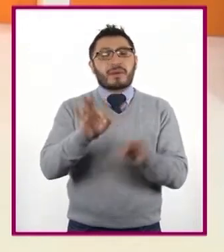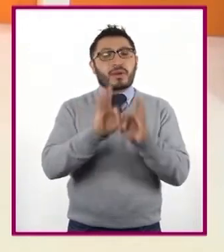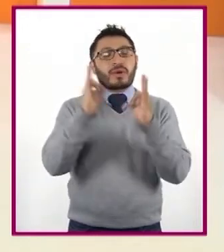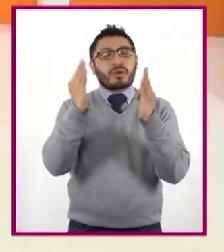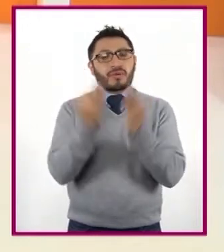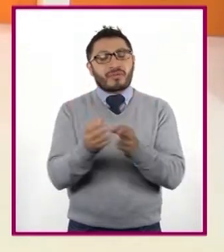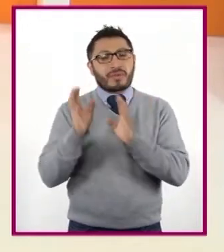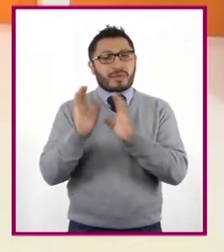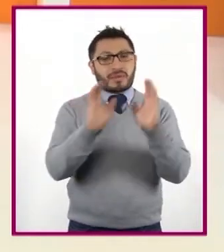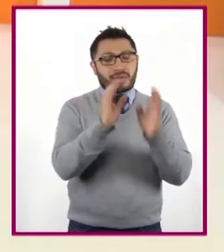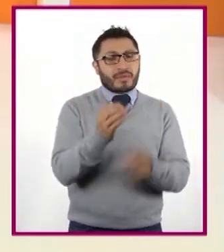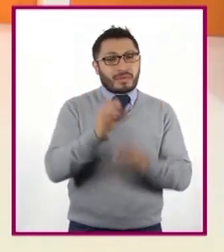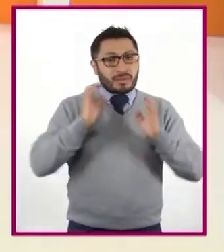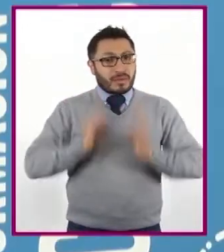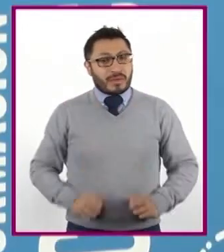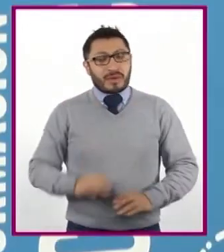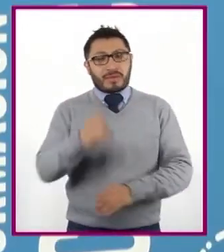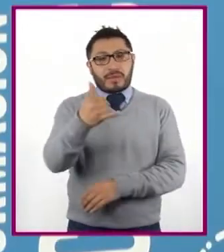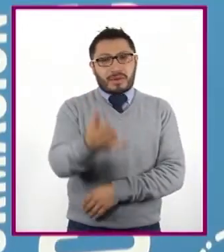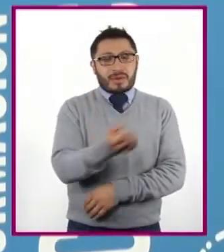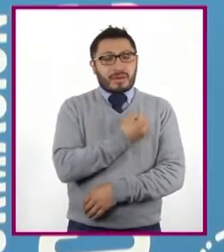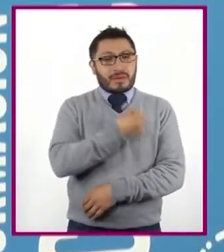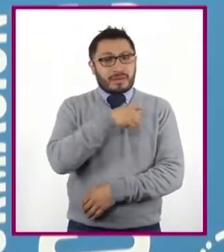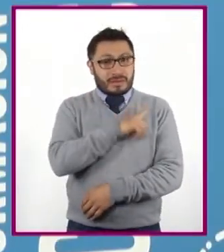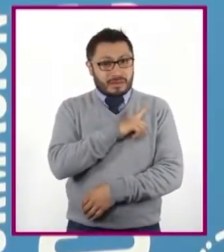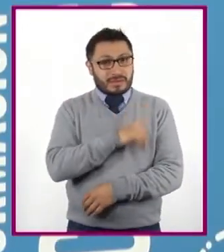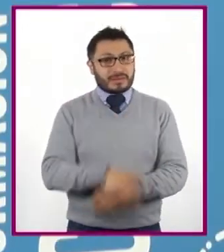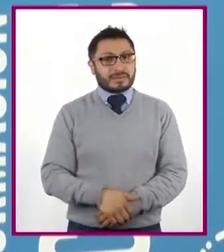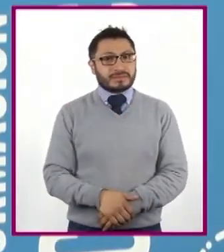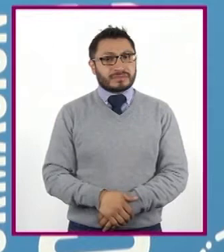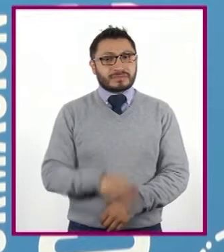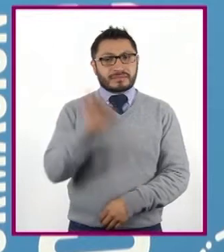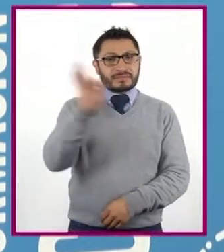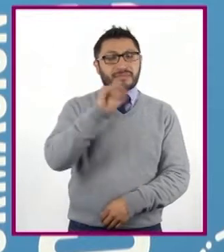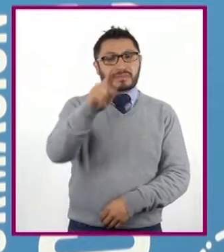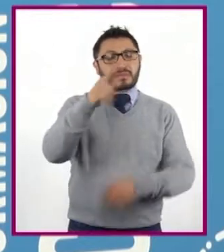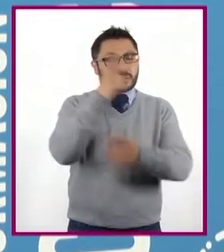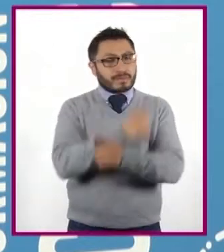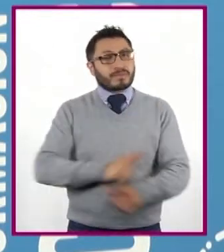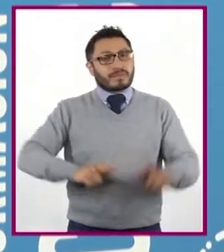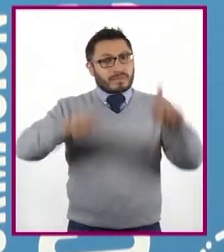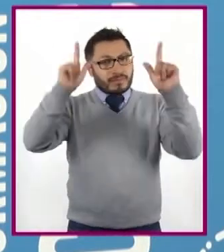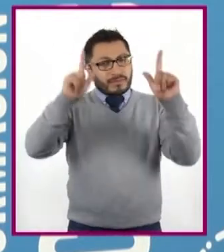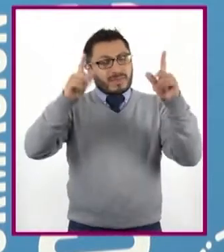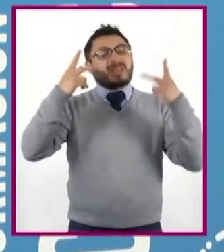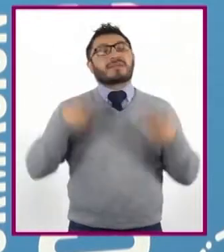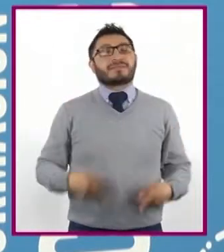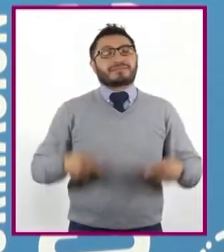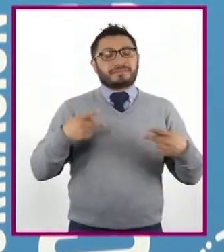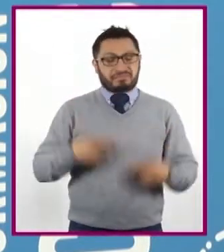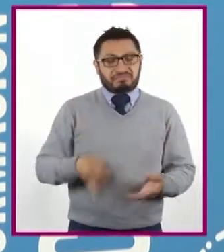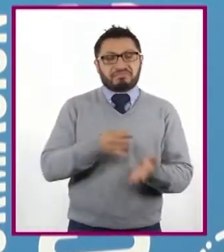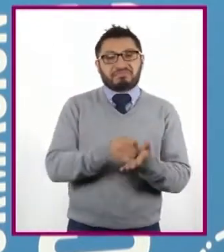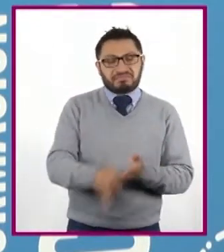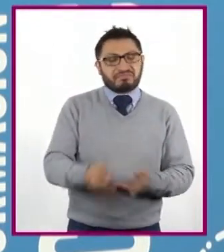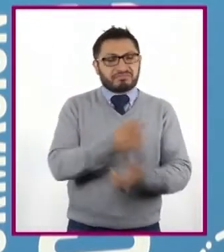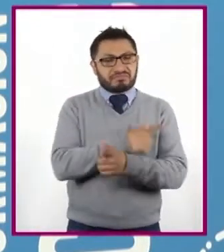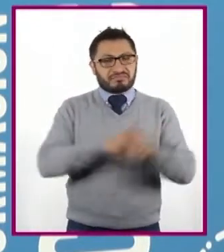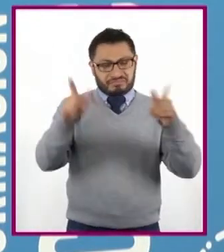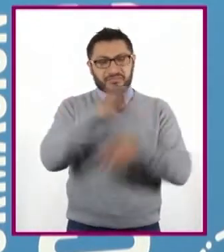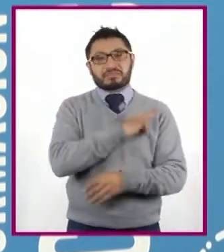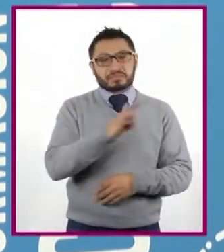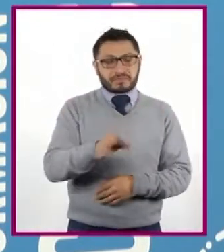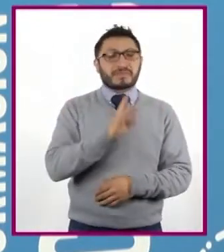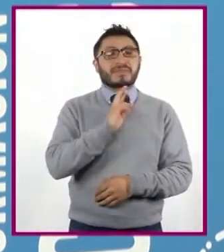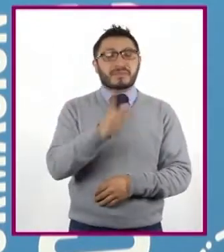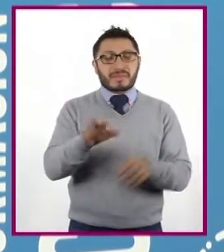su cuerpo y estado de salud. Si tienen libertad, las personas pueden decidir la mejor manera